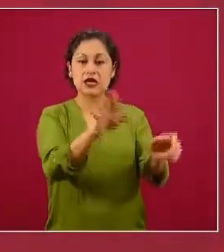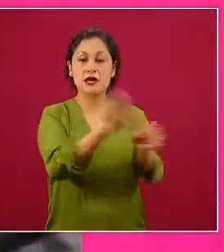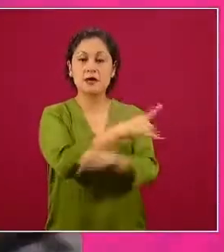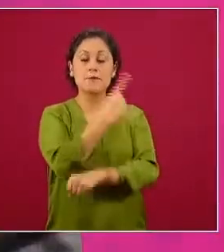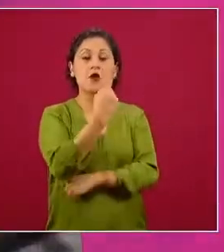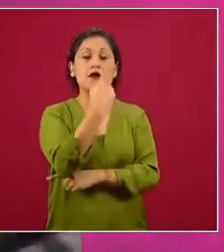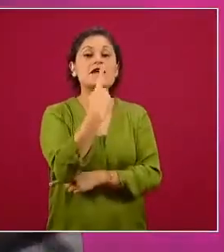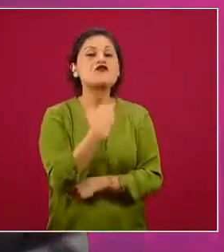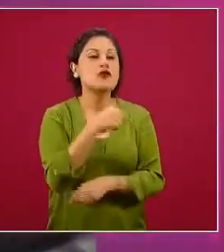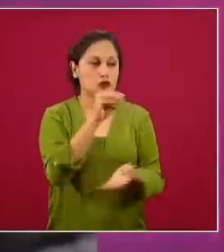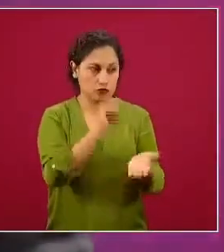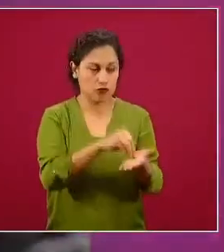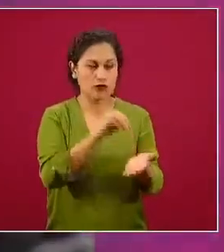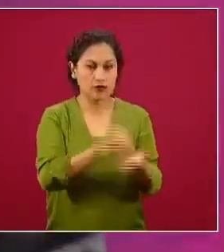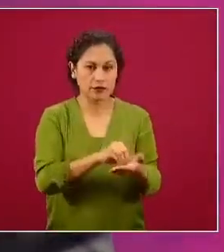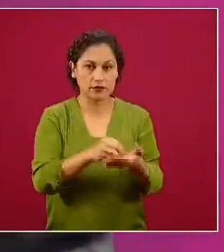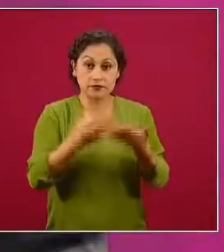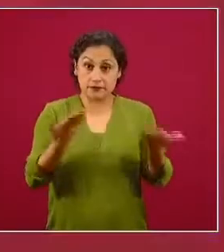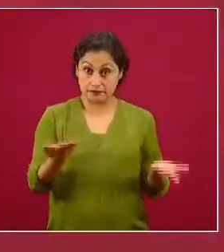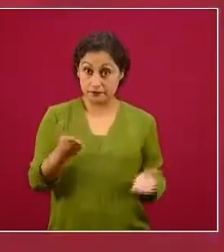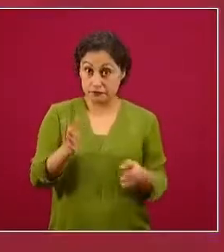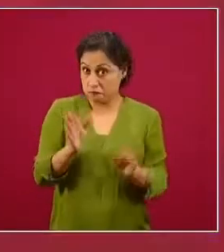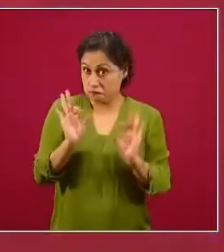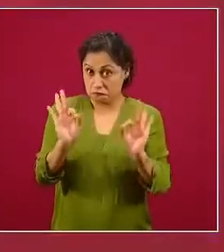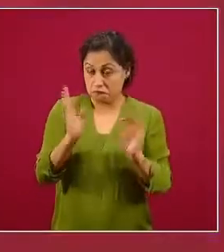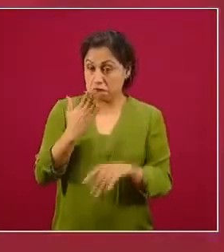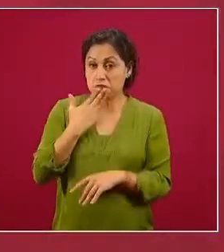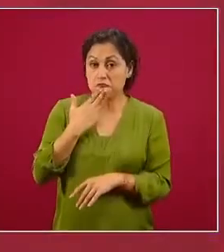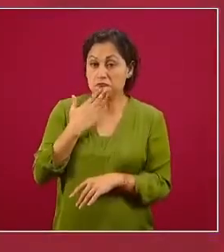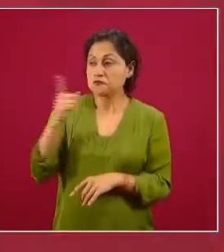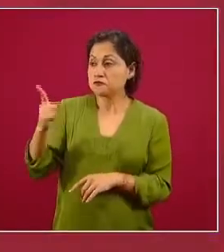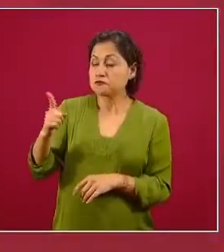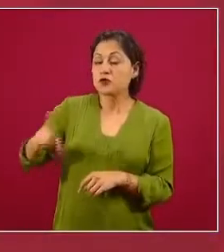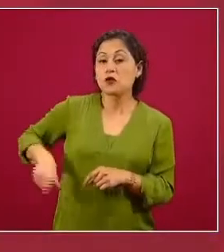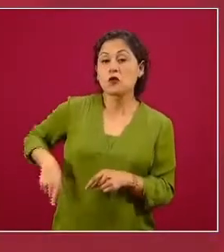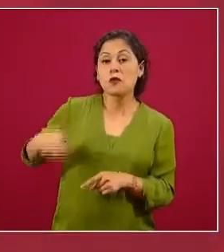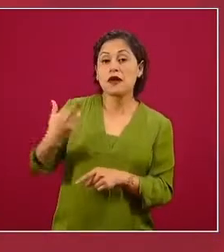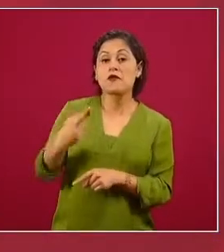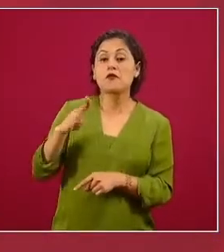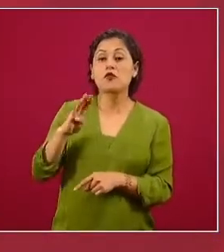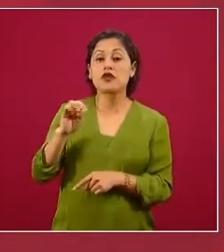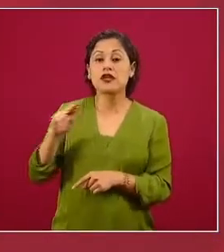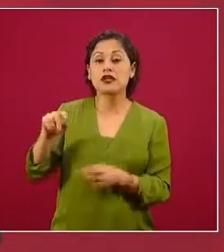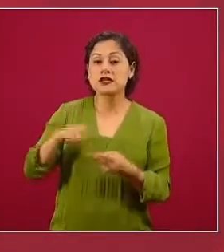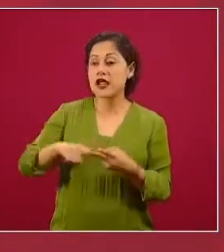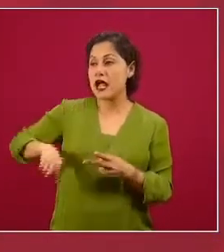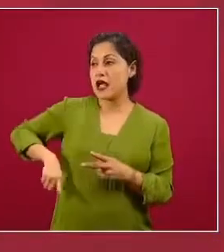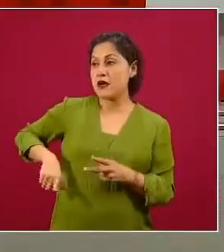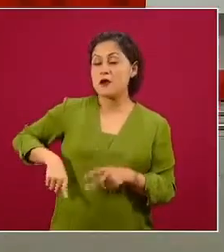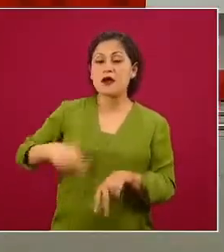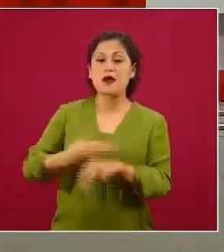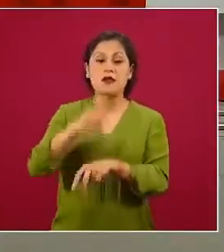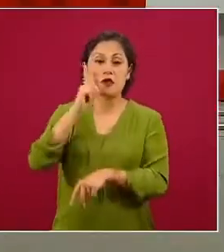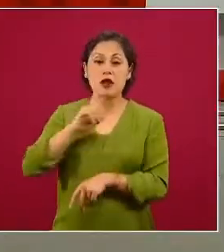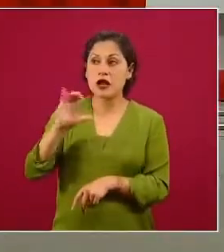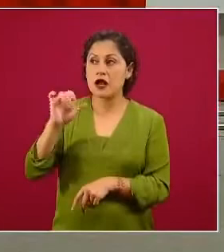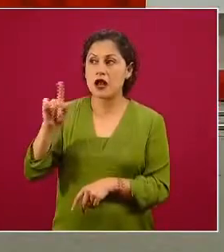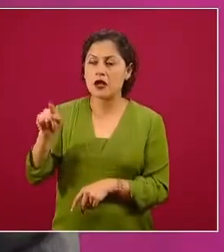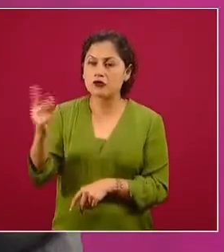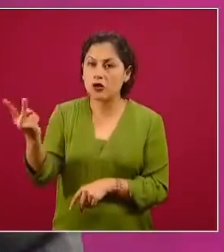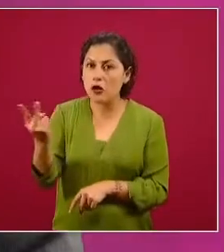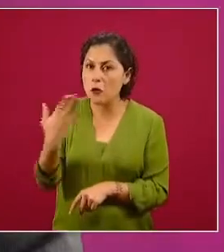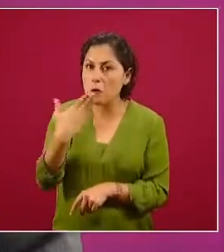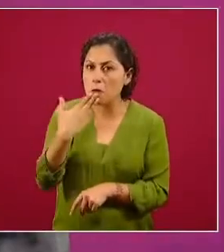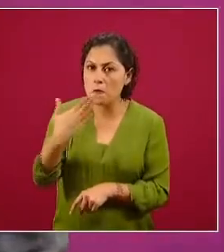al gobernador Bonilla, felicitamos a la gobernadora Claudia Pavlovich. Bien, está tomando un elemento de mayor